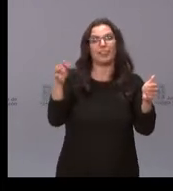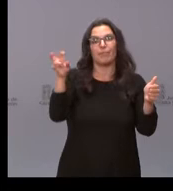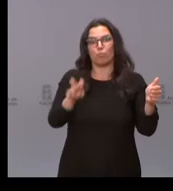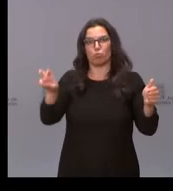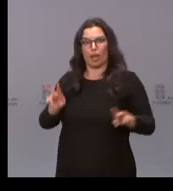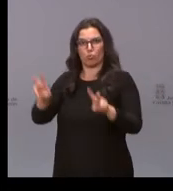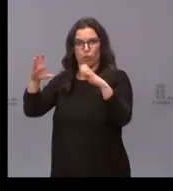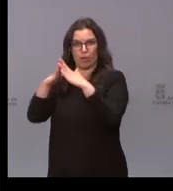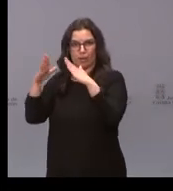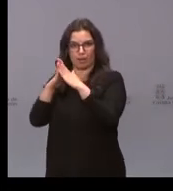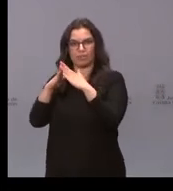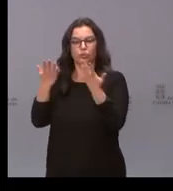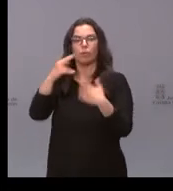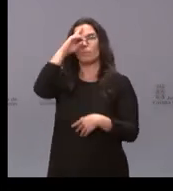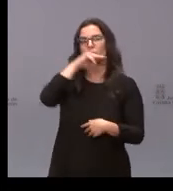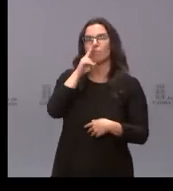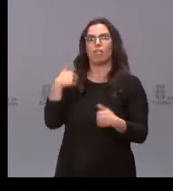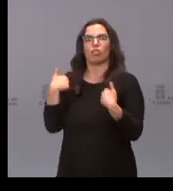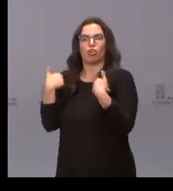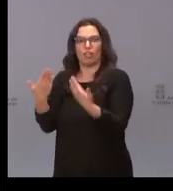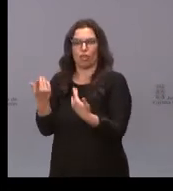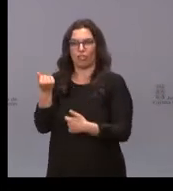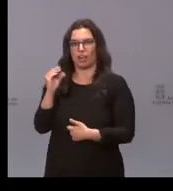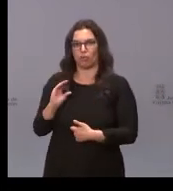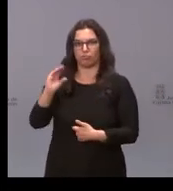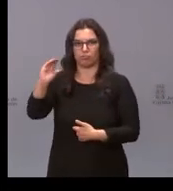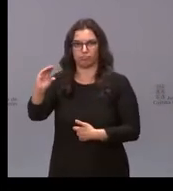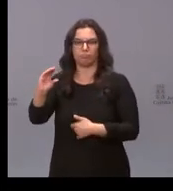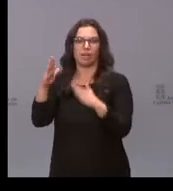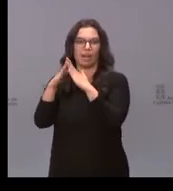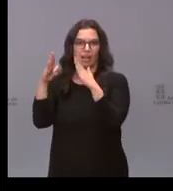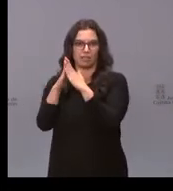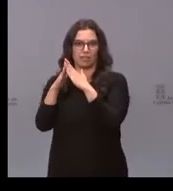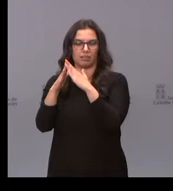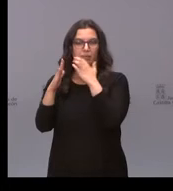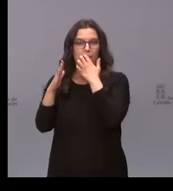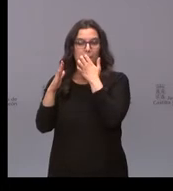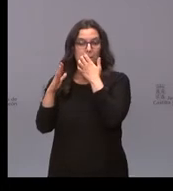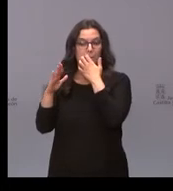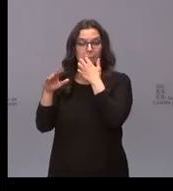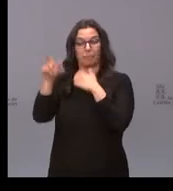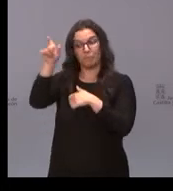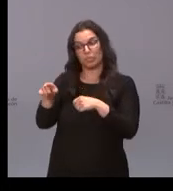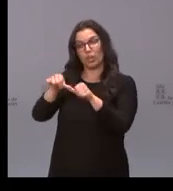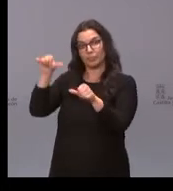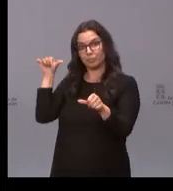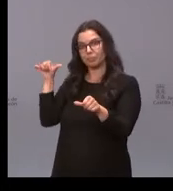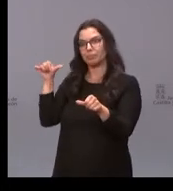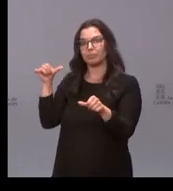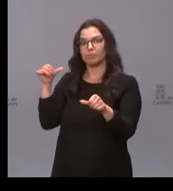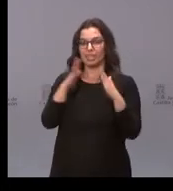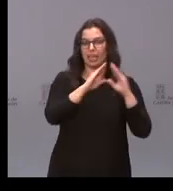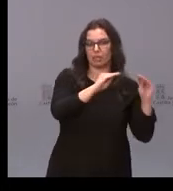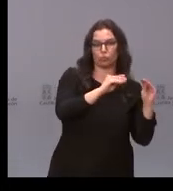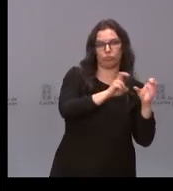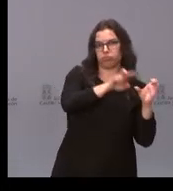deciden los padres esta donación de esa cantidad o de esa vivienda hasta ahora esta persona que lógicamente ha tenido que abandonar su casa